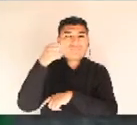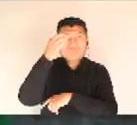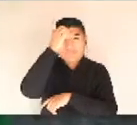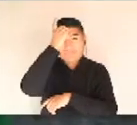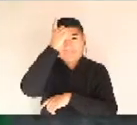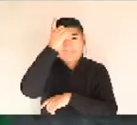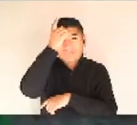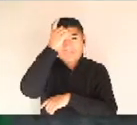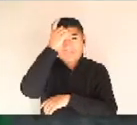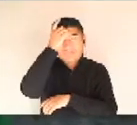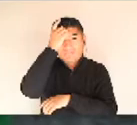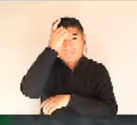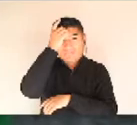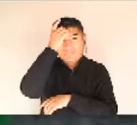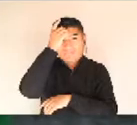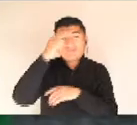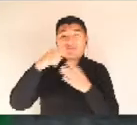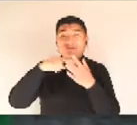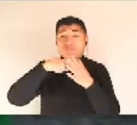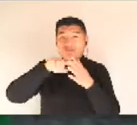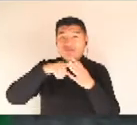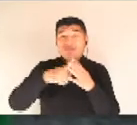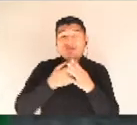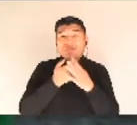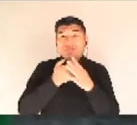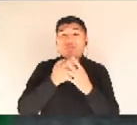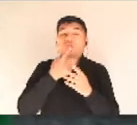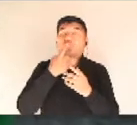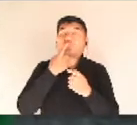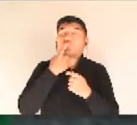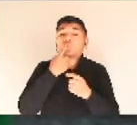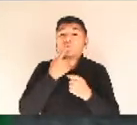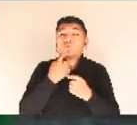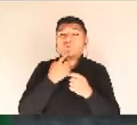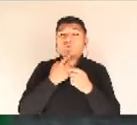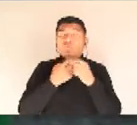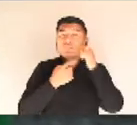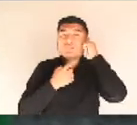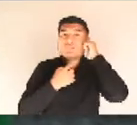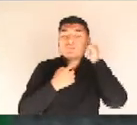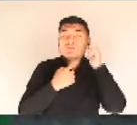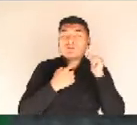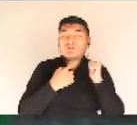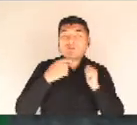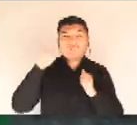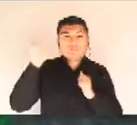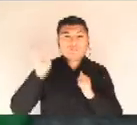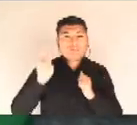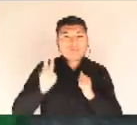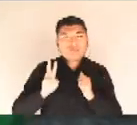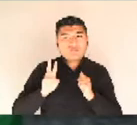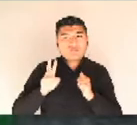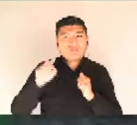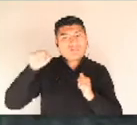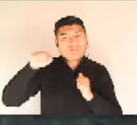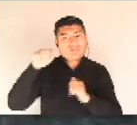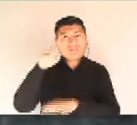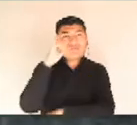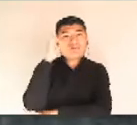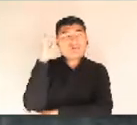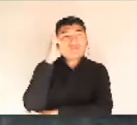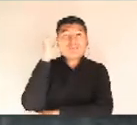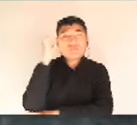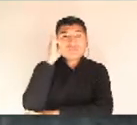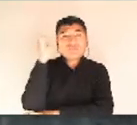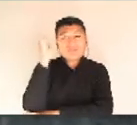manda y si se empieza del rojo amarillo y verde es la bandera boliviana